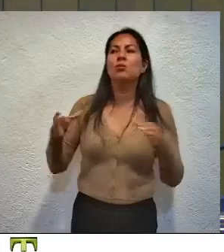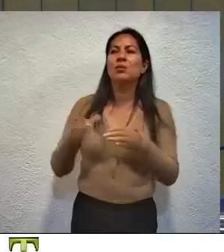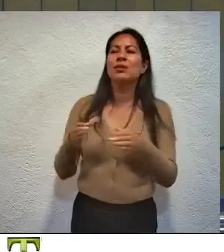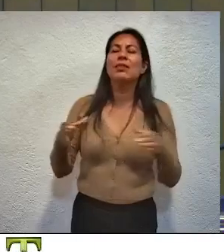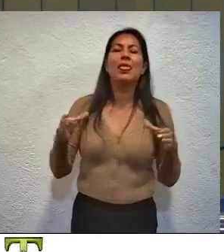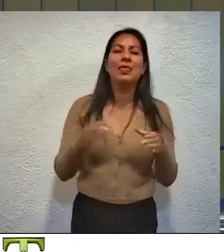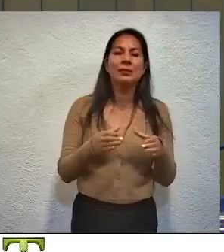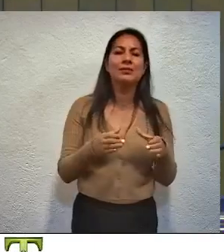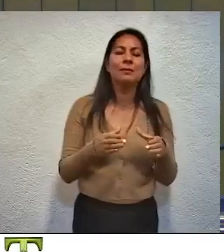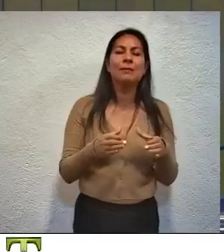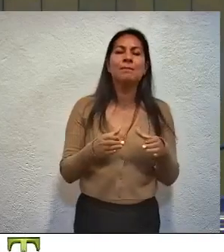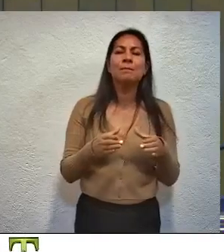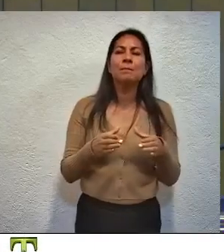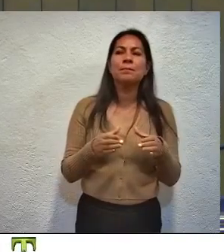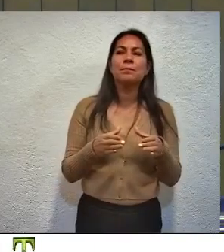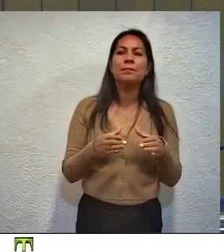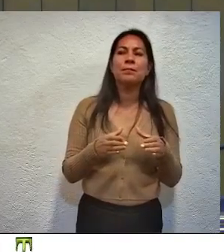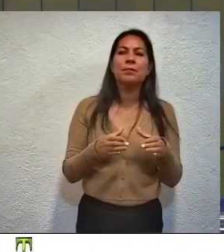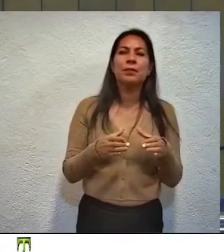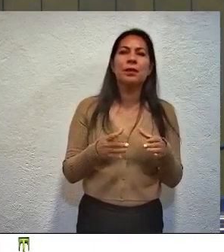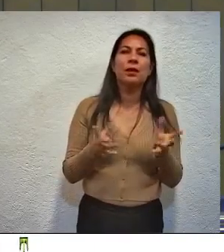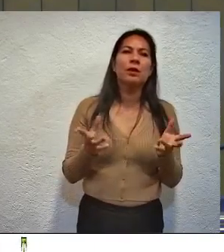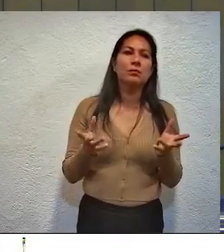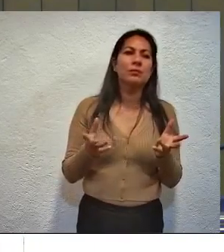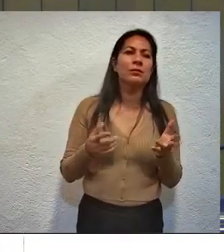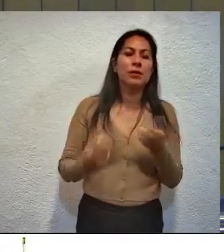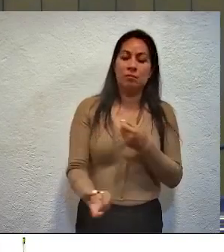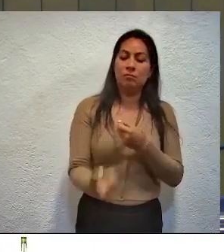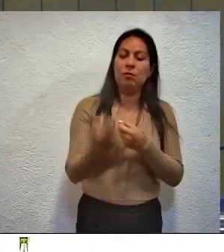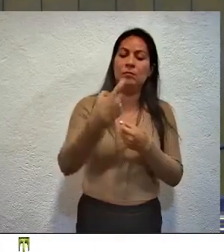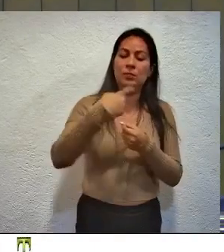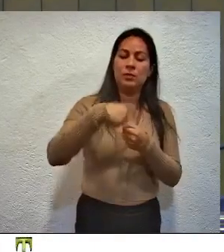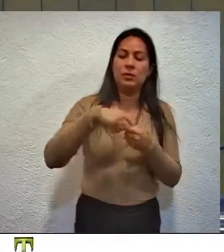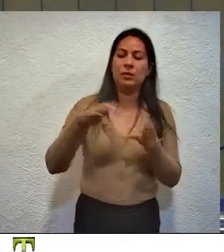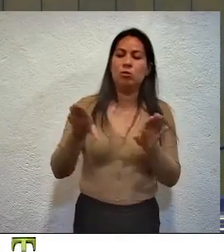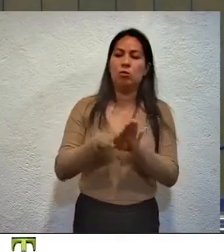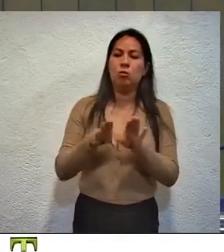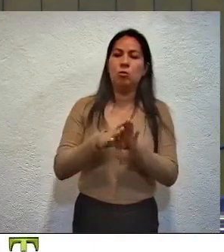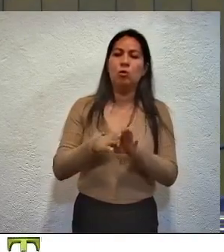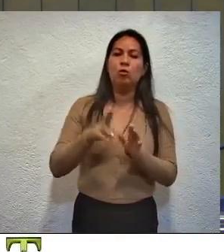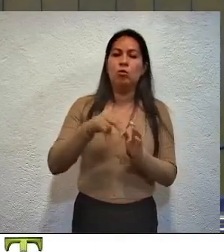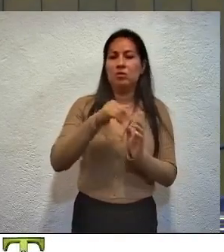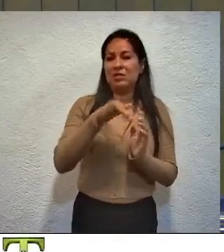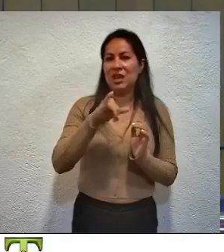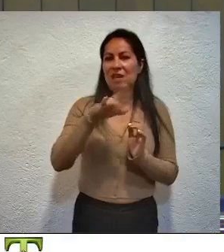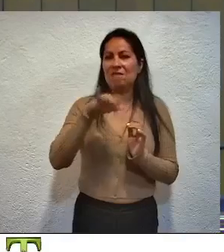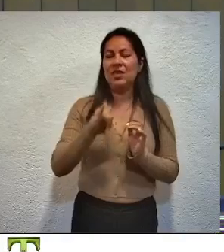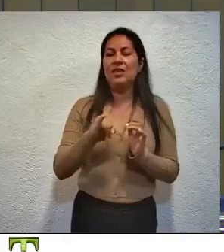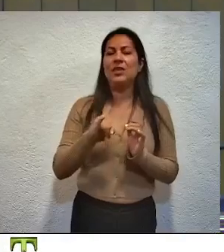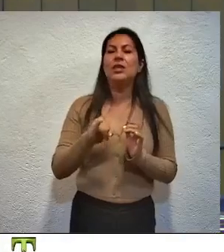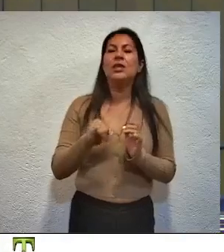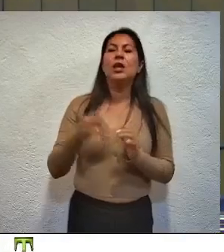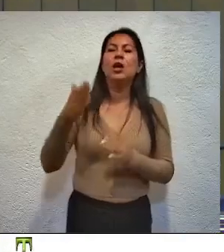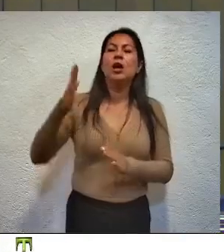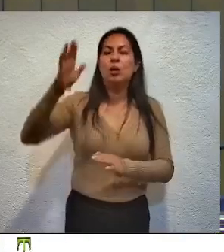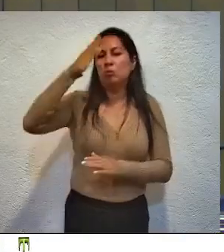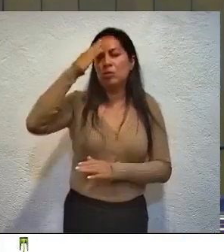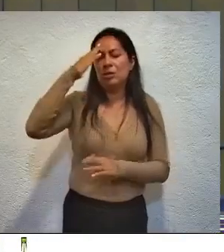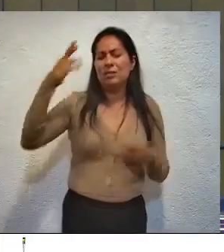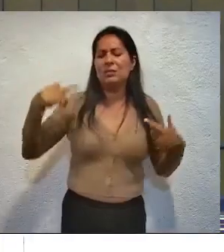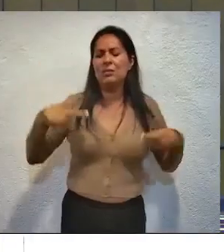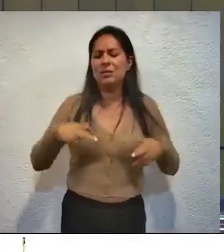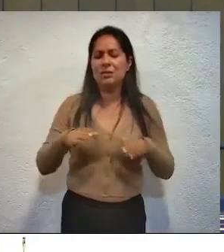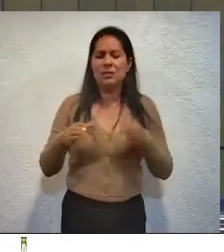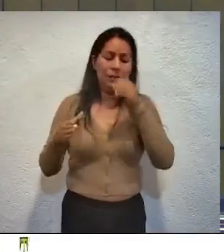comunidades están, digamos, autoadscritas, como Tunsavis, qué tipo de autoridades y